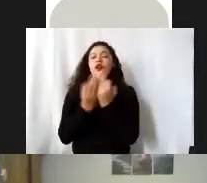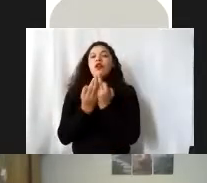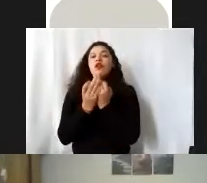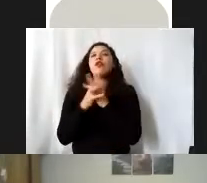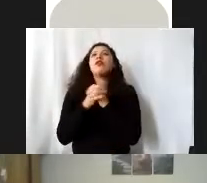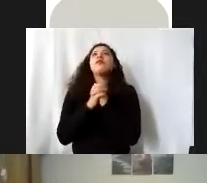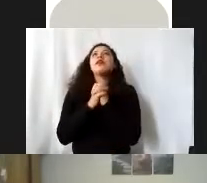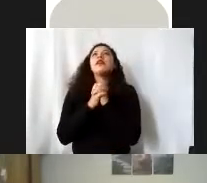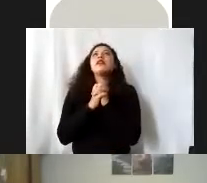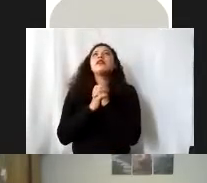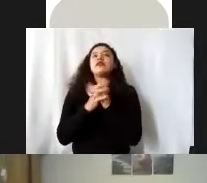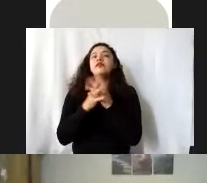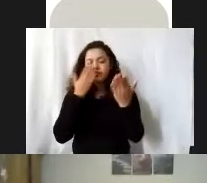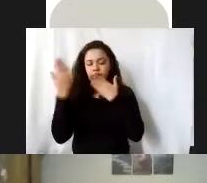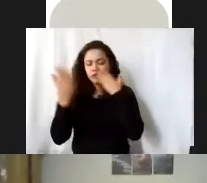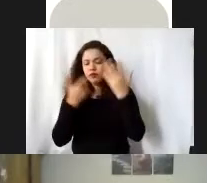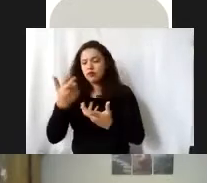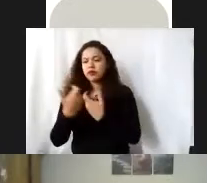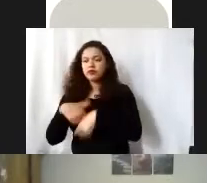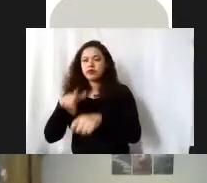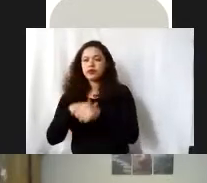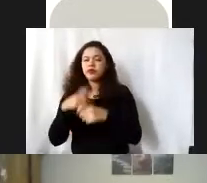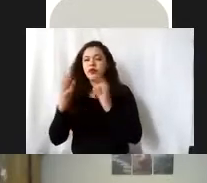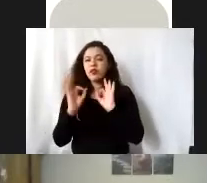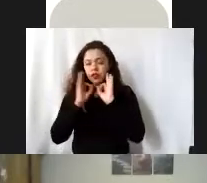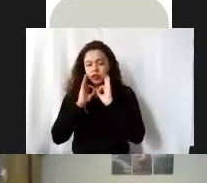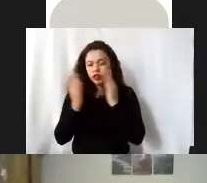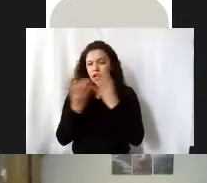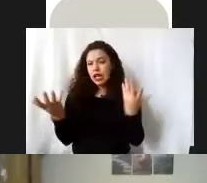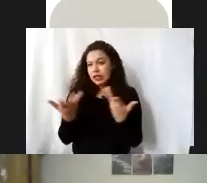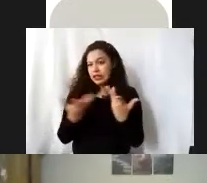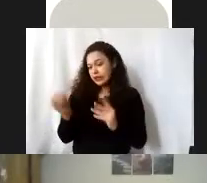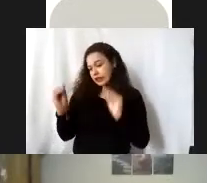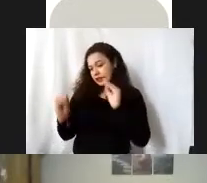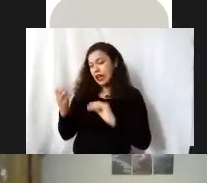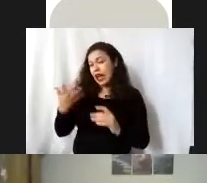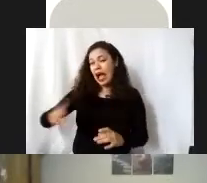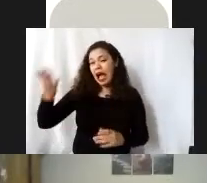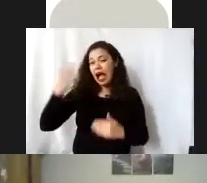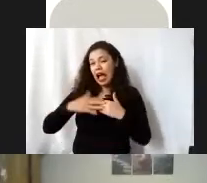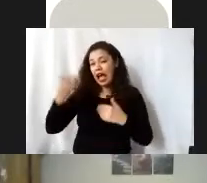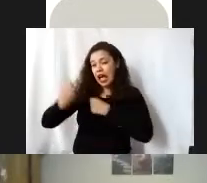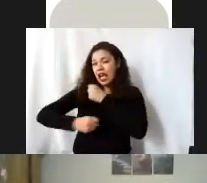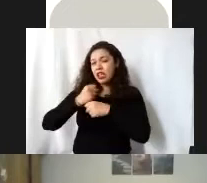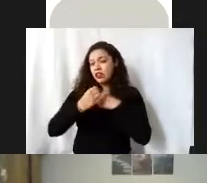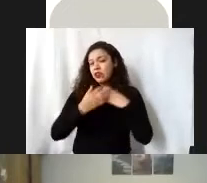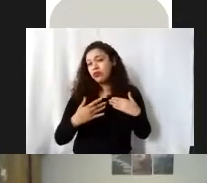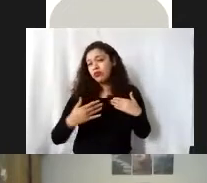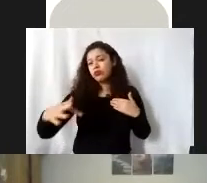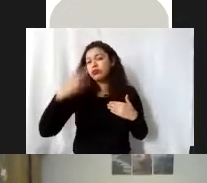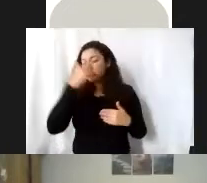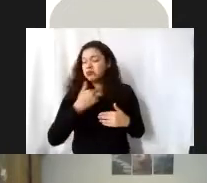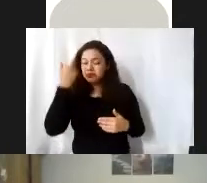cuestión, que los estudios socioeconómicos se hacen y a veces tienen años, añísimos, y no son revisados, no